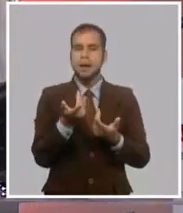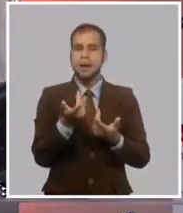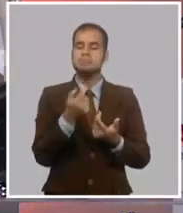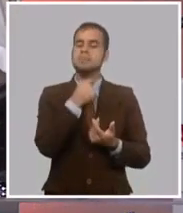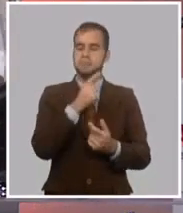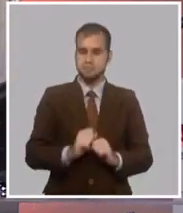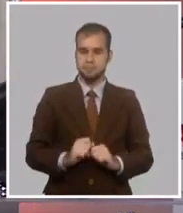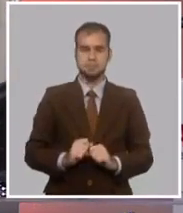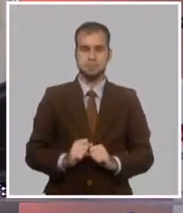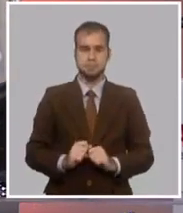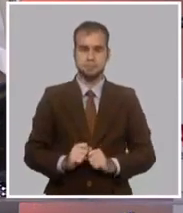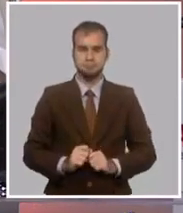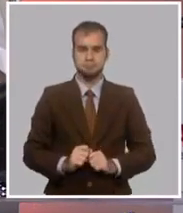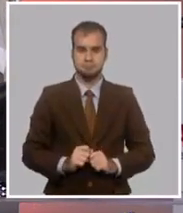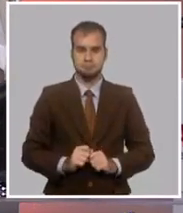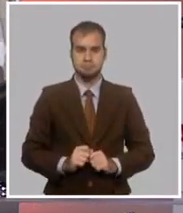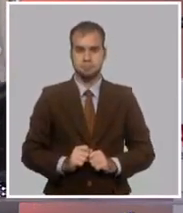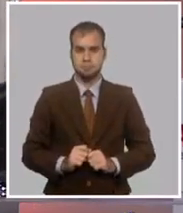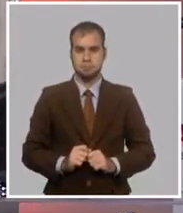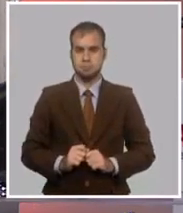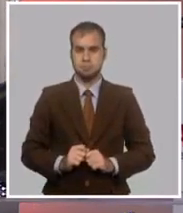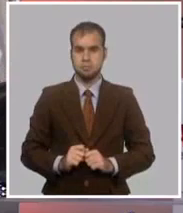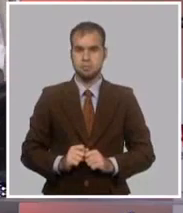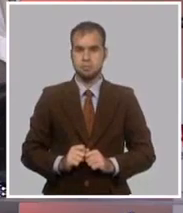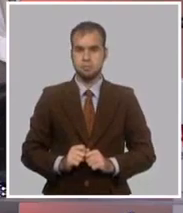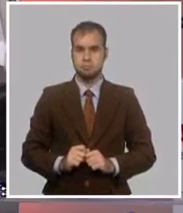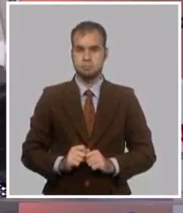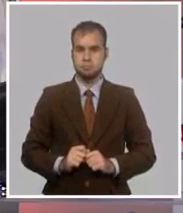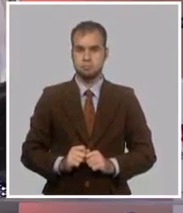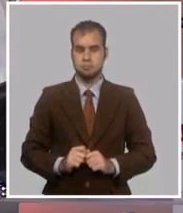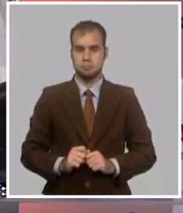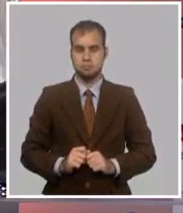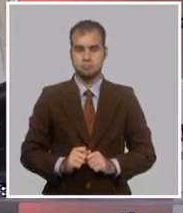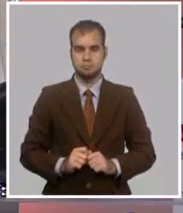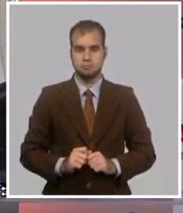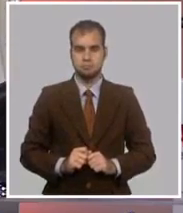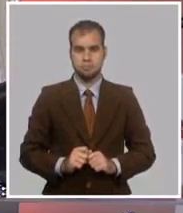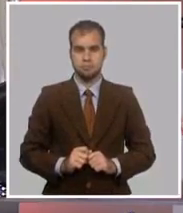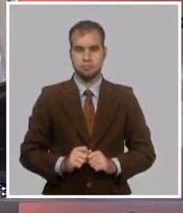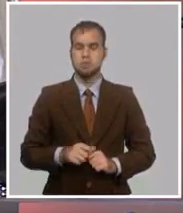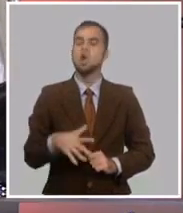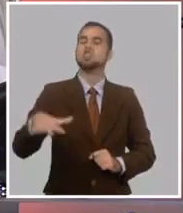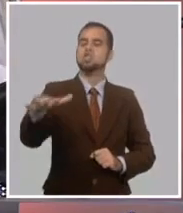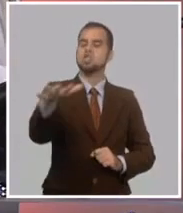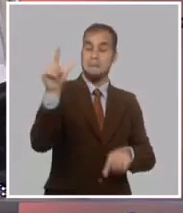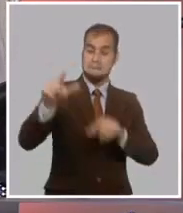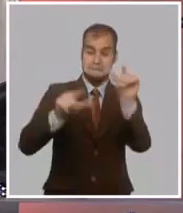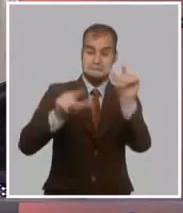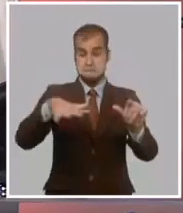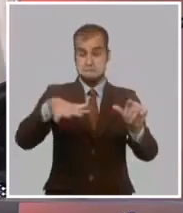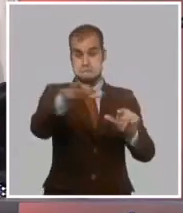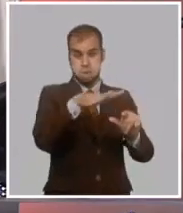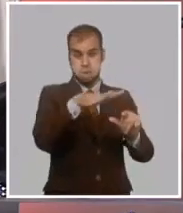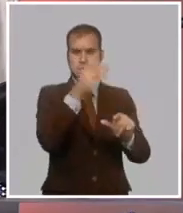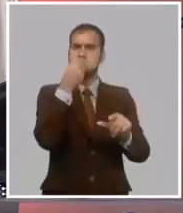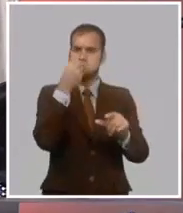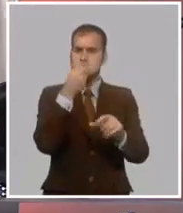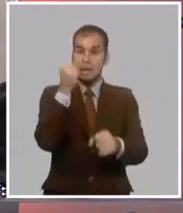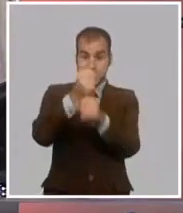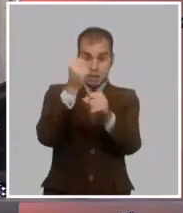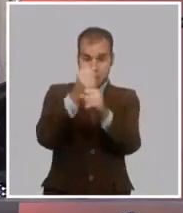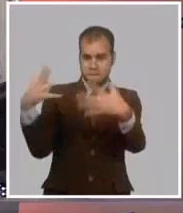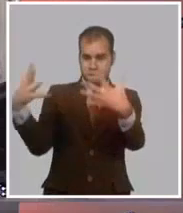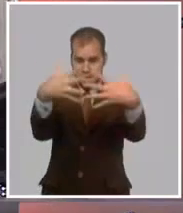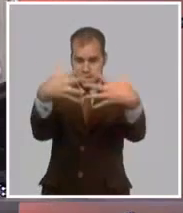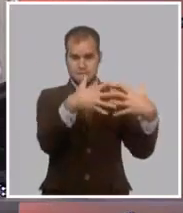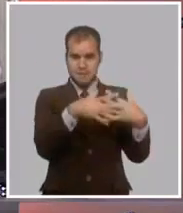cual o cada grupo o cada grupo inclusive hasta de amigos trabajaran juntos por el mismo objetivo.